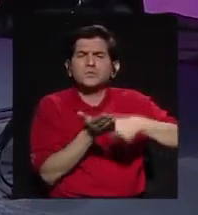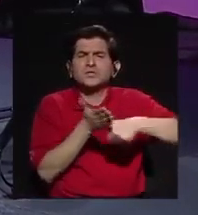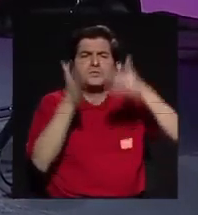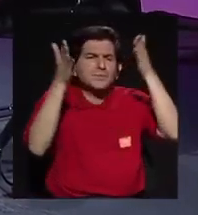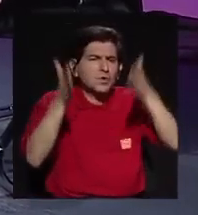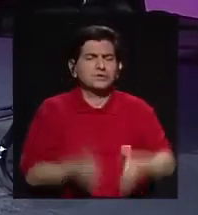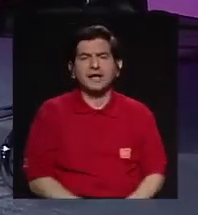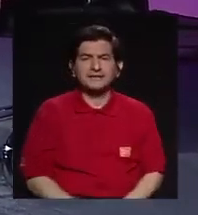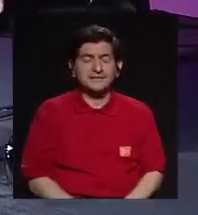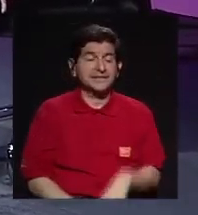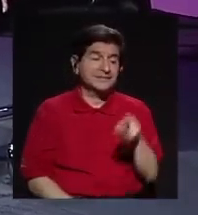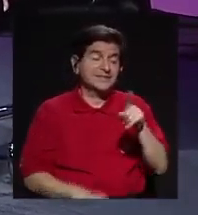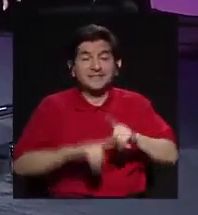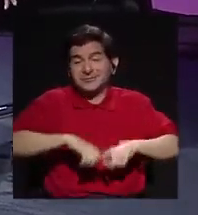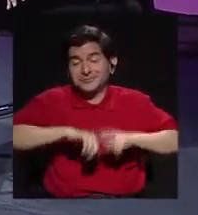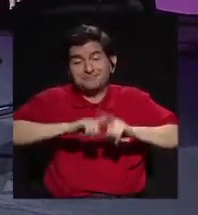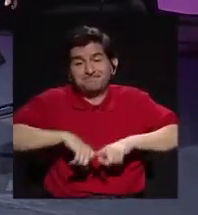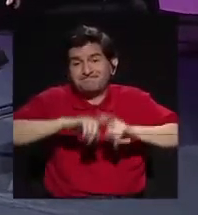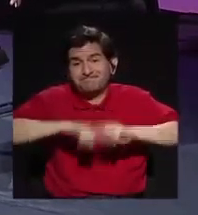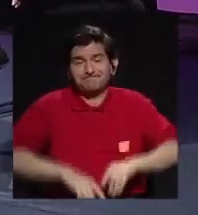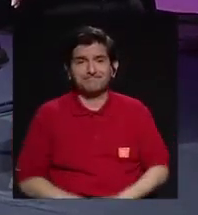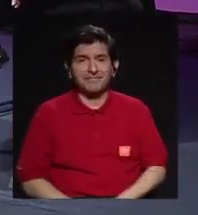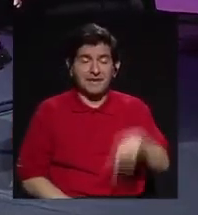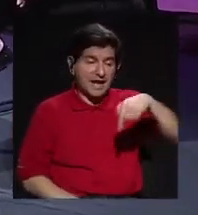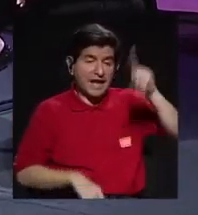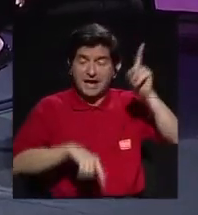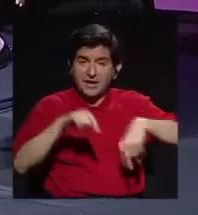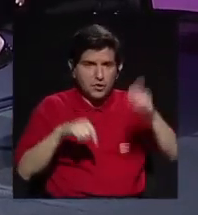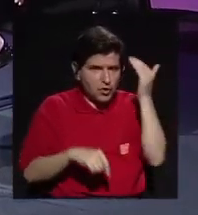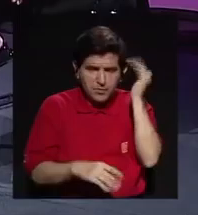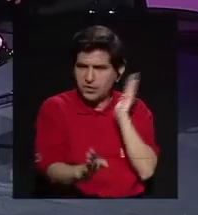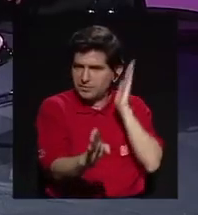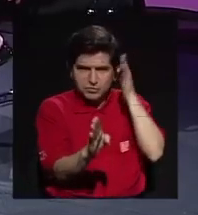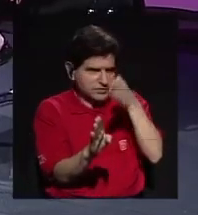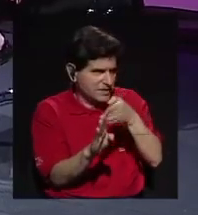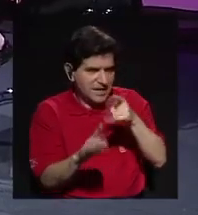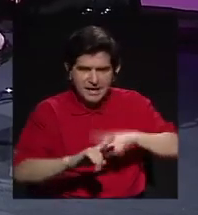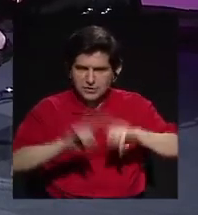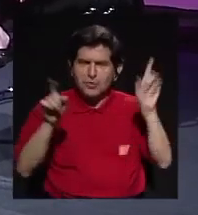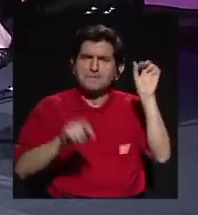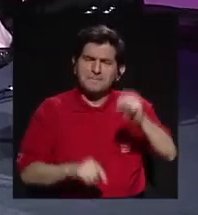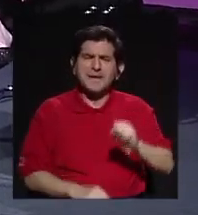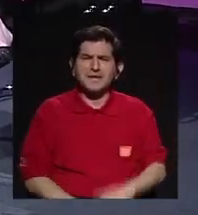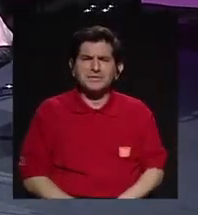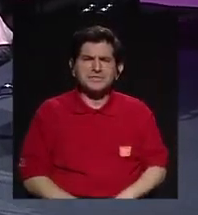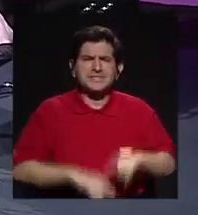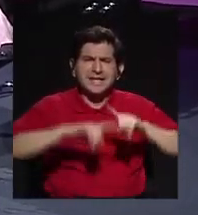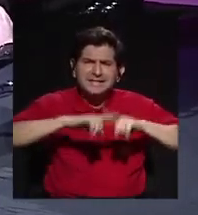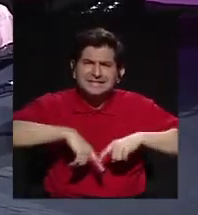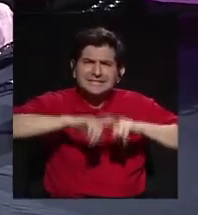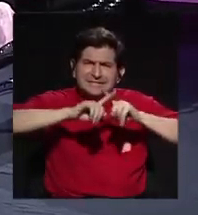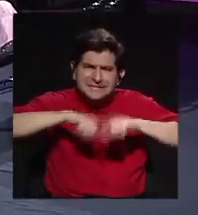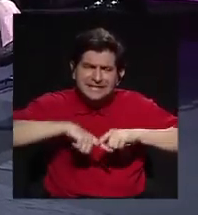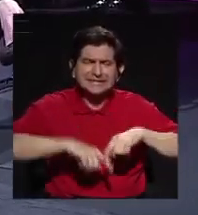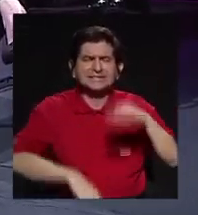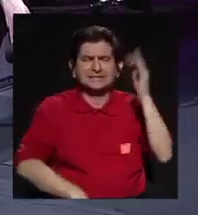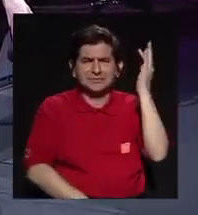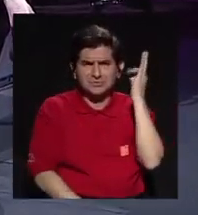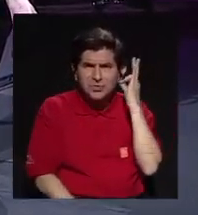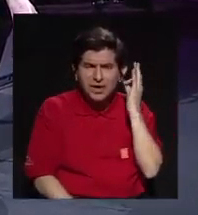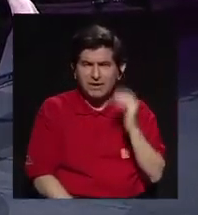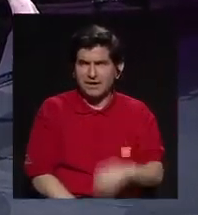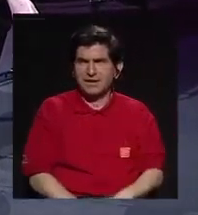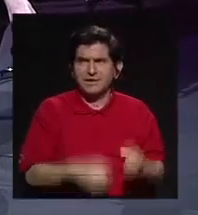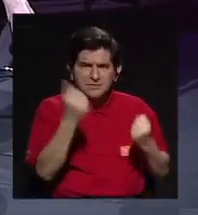votantes, está por verse, porque como acá no lo podemos saber directamente, pero sí había una clara tendencia de las mujeres